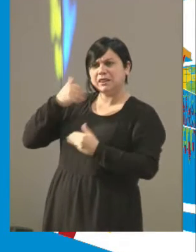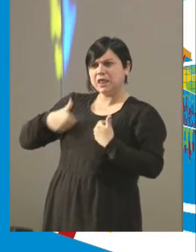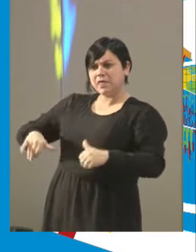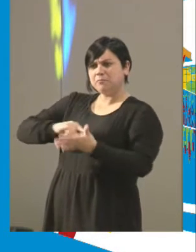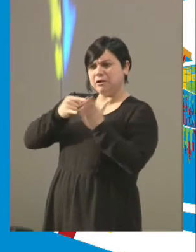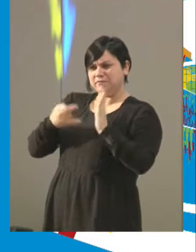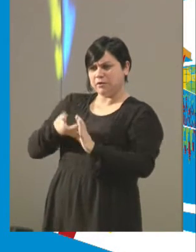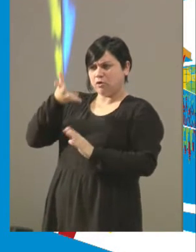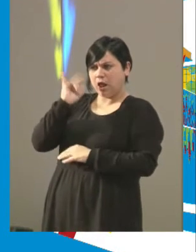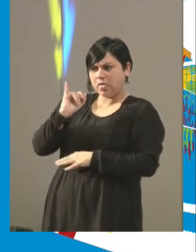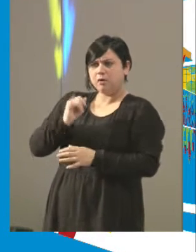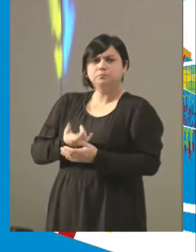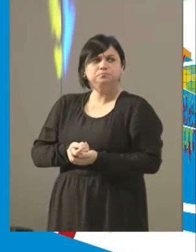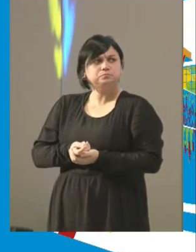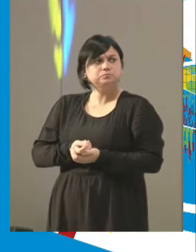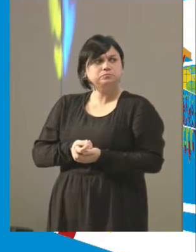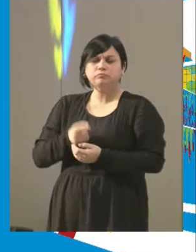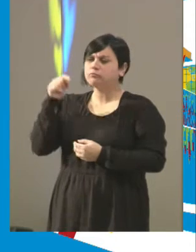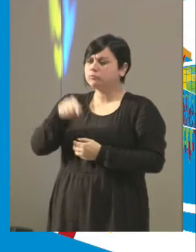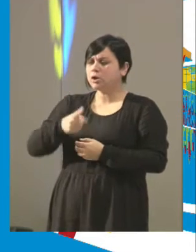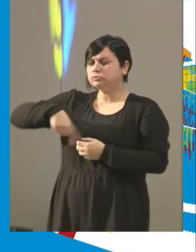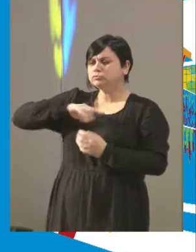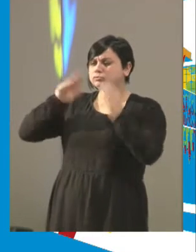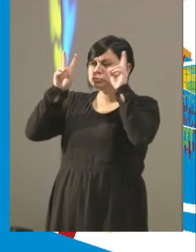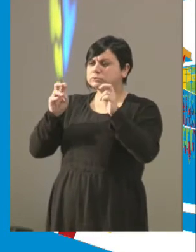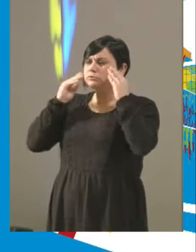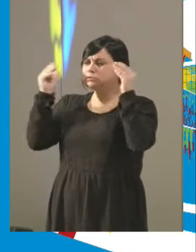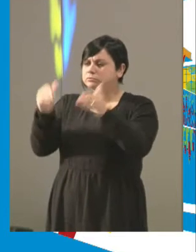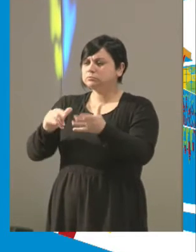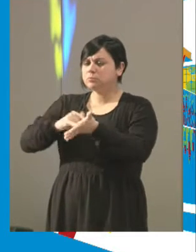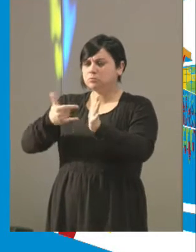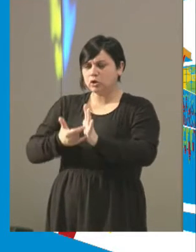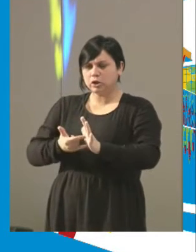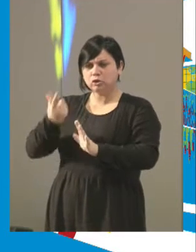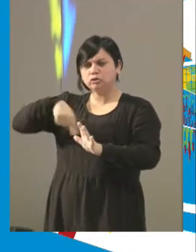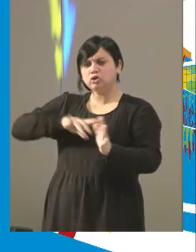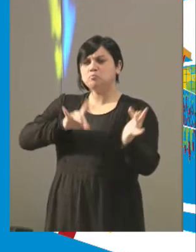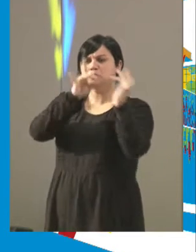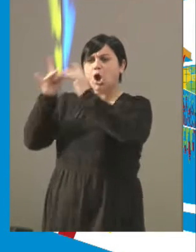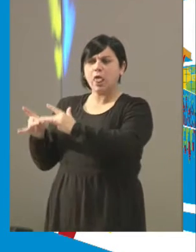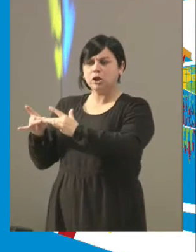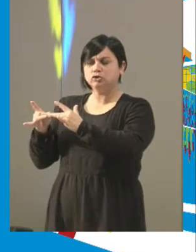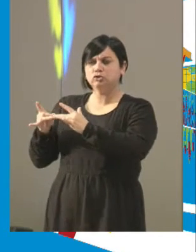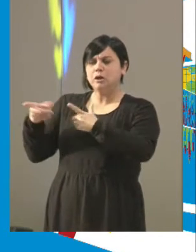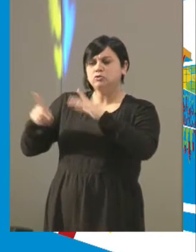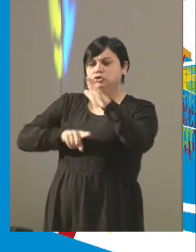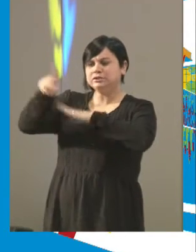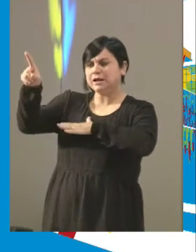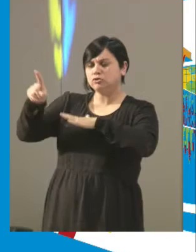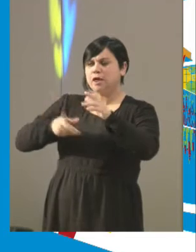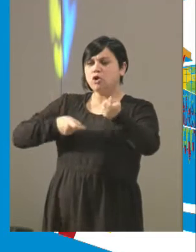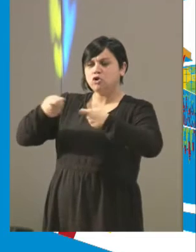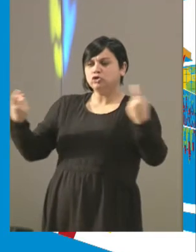planificación. Y ahí es donde enfocamos un proyecto que de manera pionera hemos desarrollado entre el consorcio con el